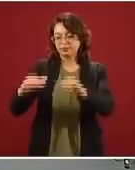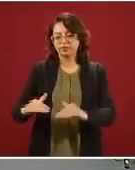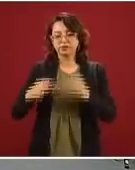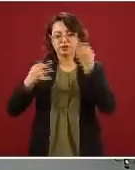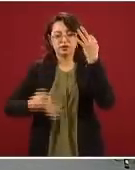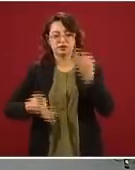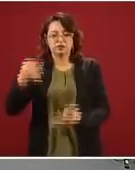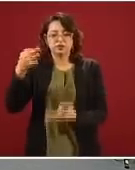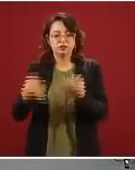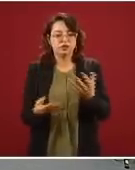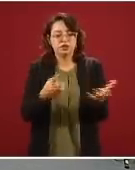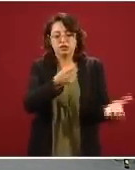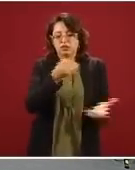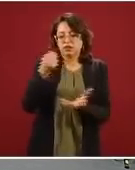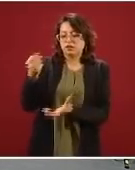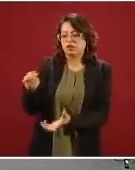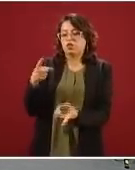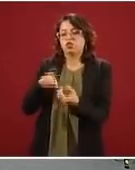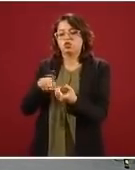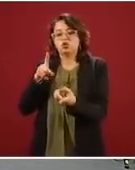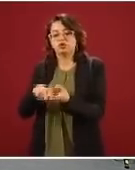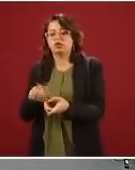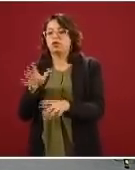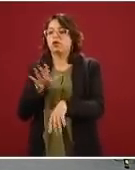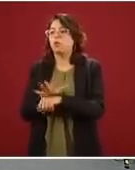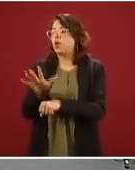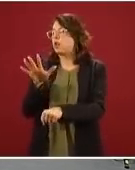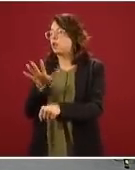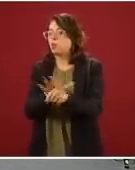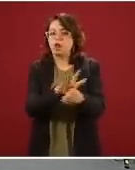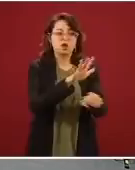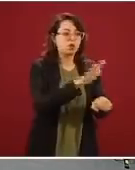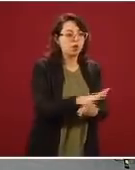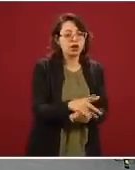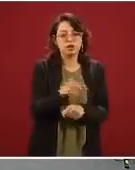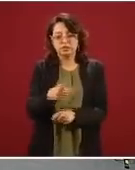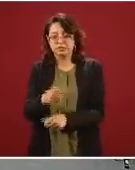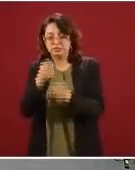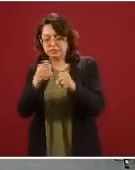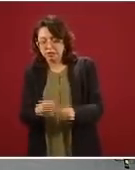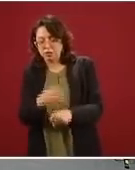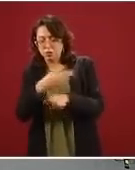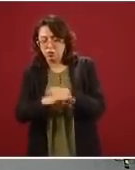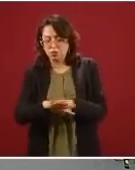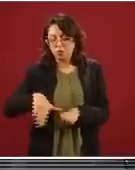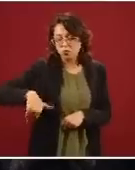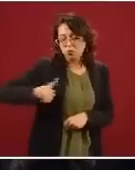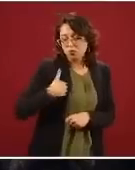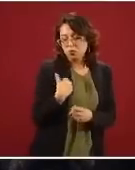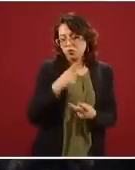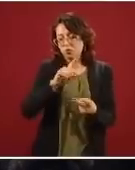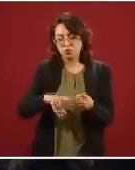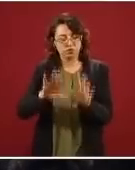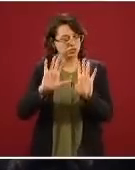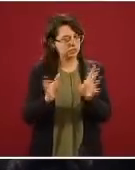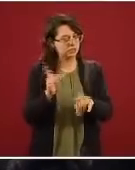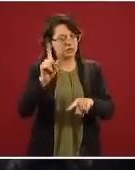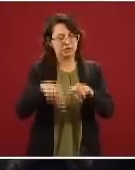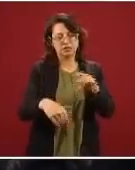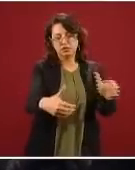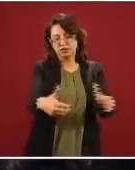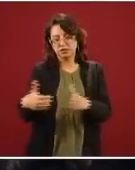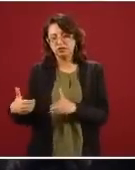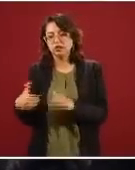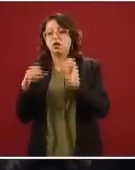darles ese destino, para poder clarificar si son bienes asegurados, si son bienes decomisados o